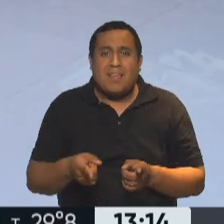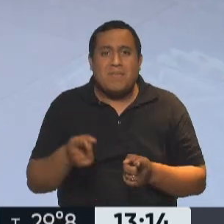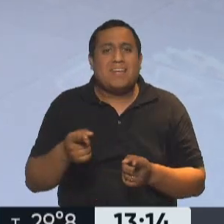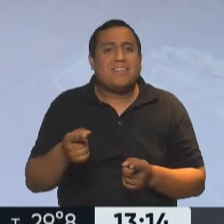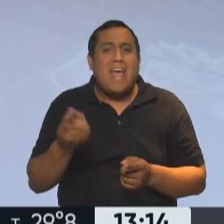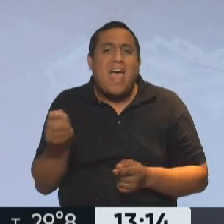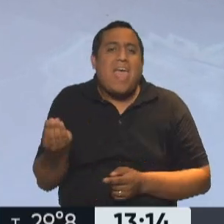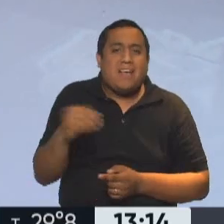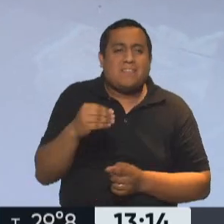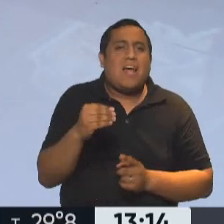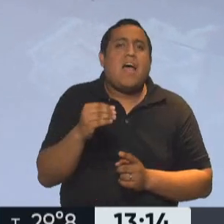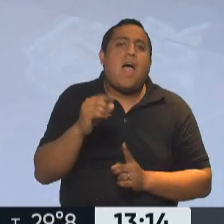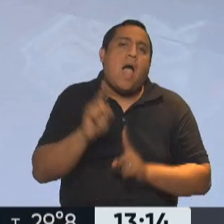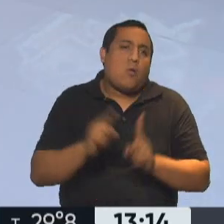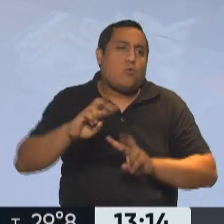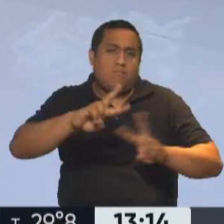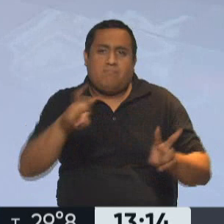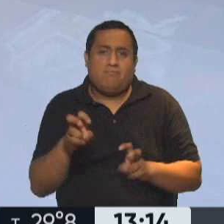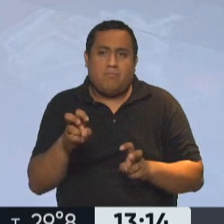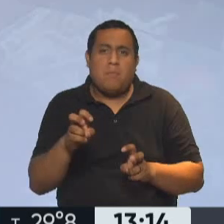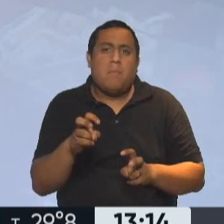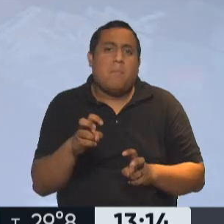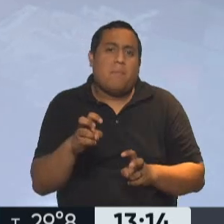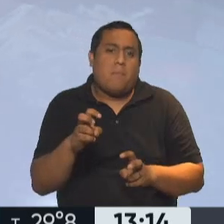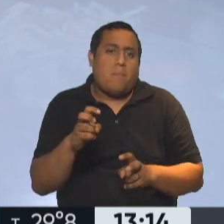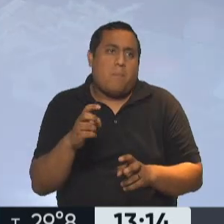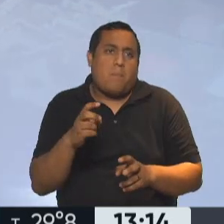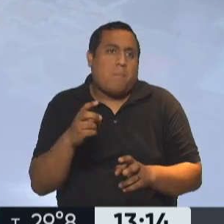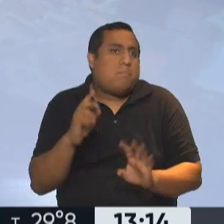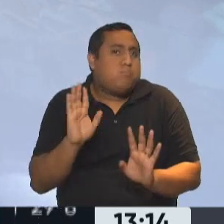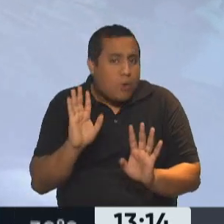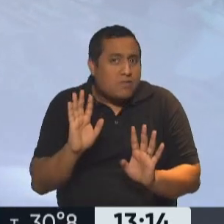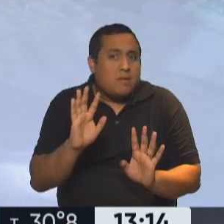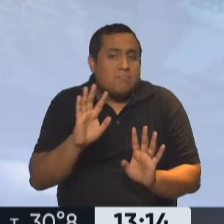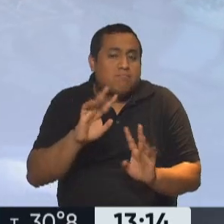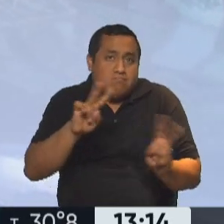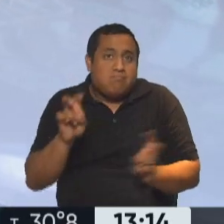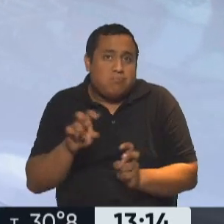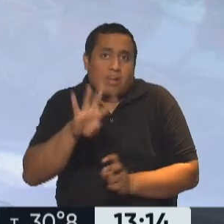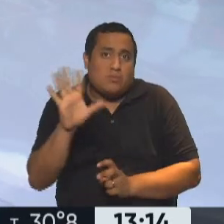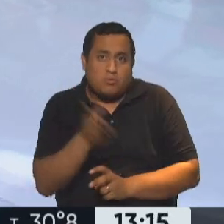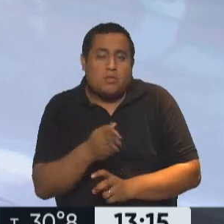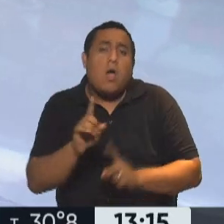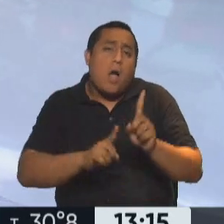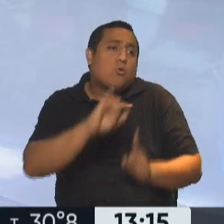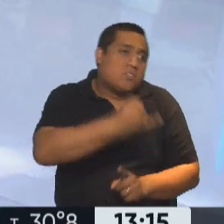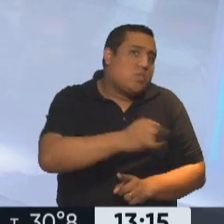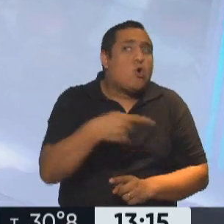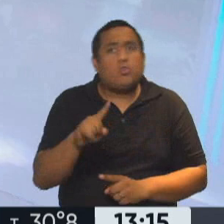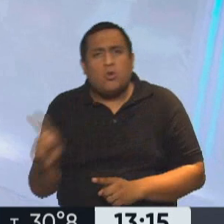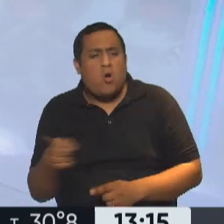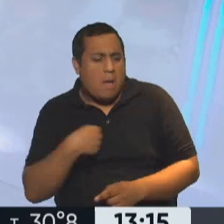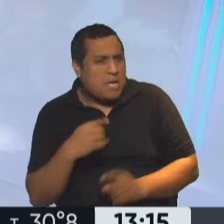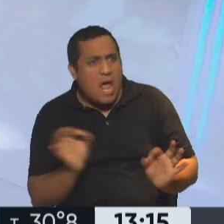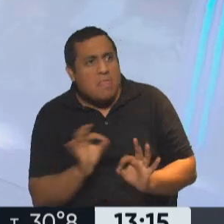es solamente para un sector. Cualquier otro sector se puede quejar y puede decir a mí no me lo dieron. Sí, con cierta legitimidad. Claro que sí, lo que tiene este